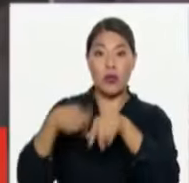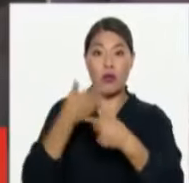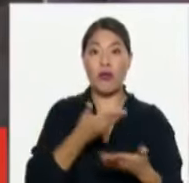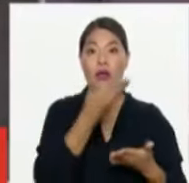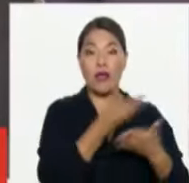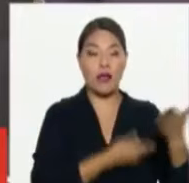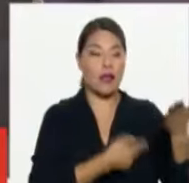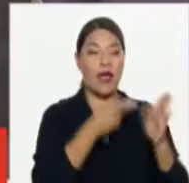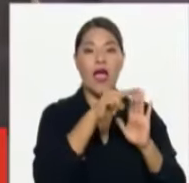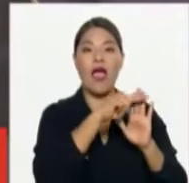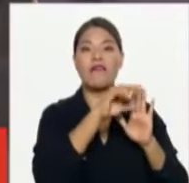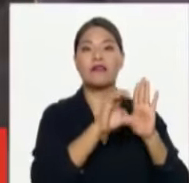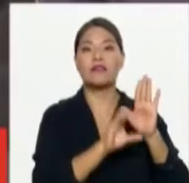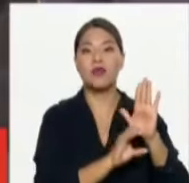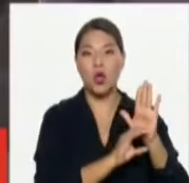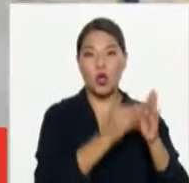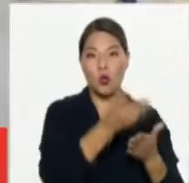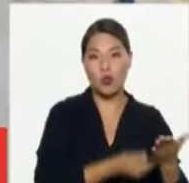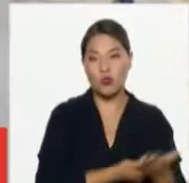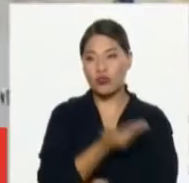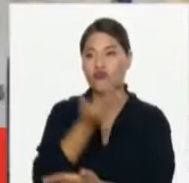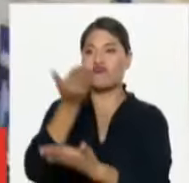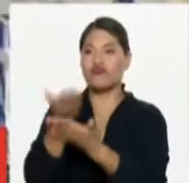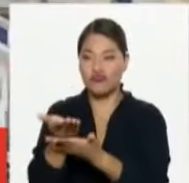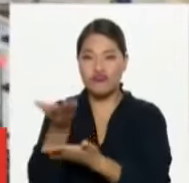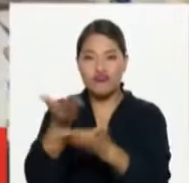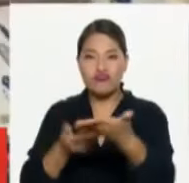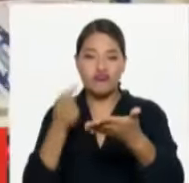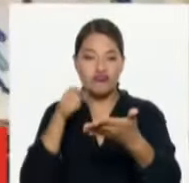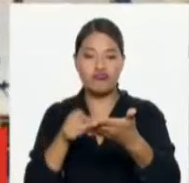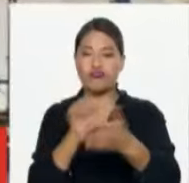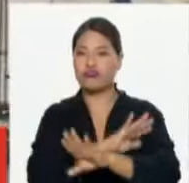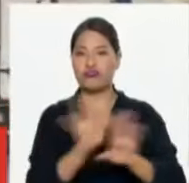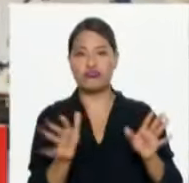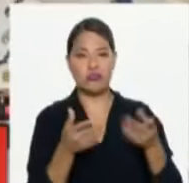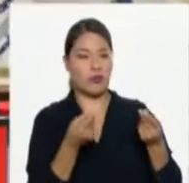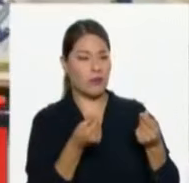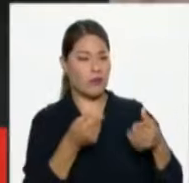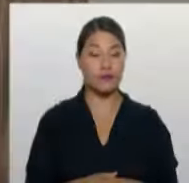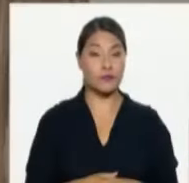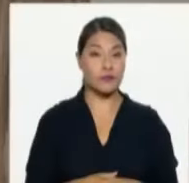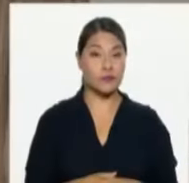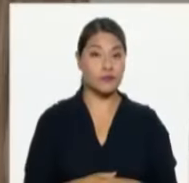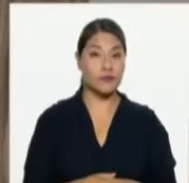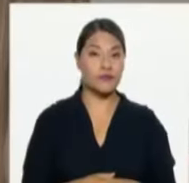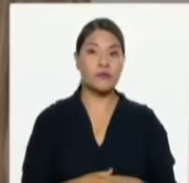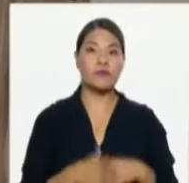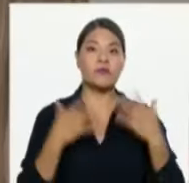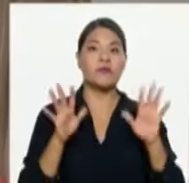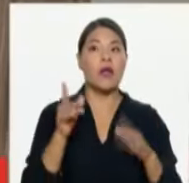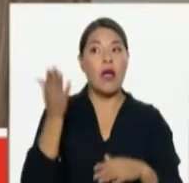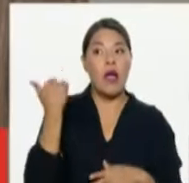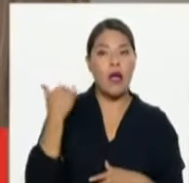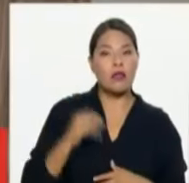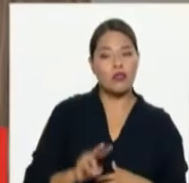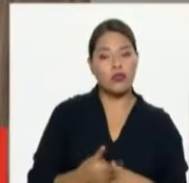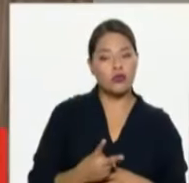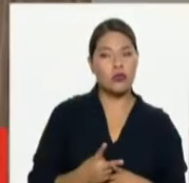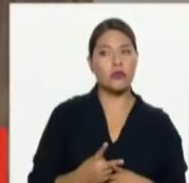este monto del peaje, lo cual no sería dable para los bolsillos de los ciudadanos. 2 soles 11,